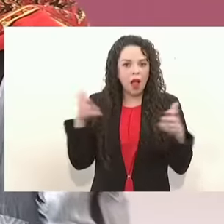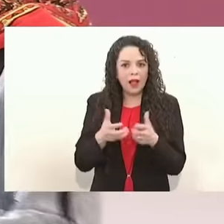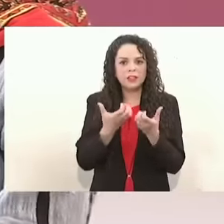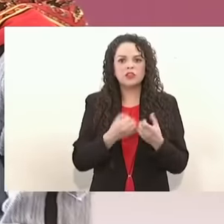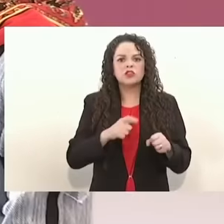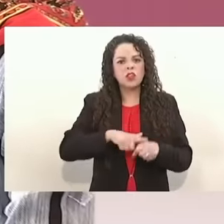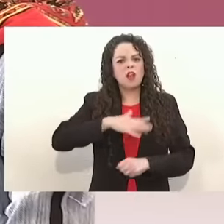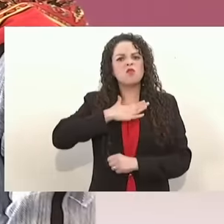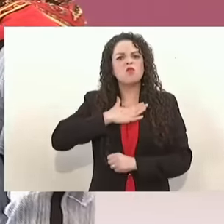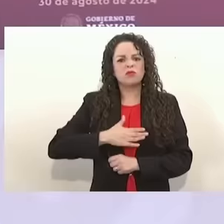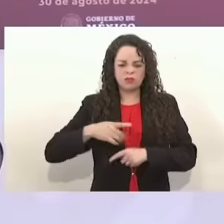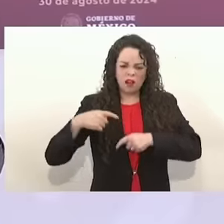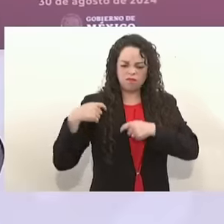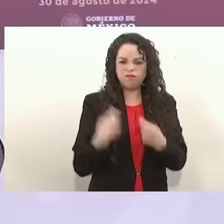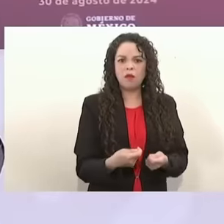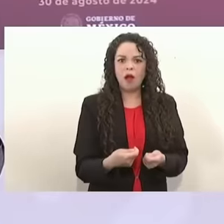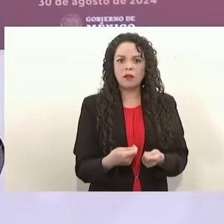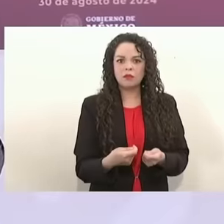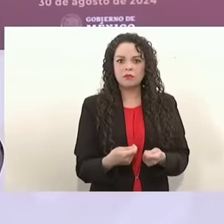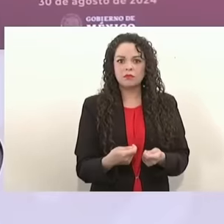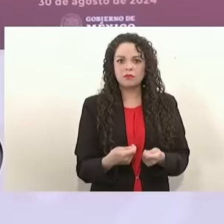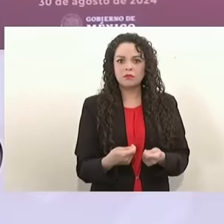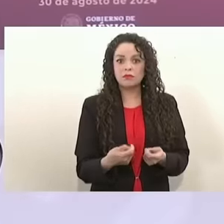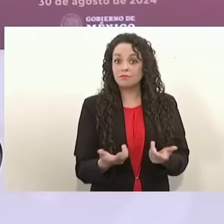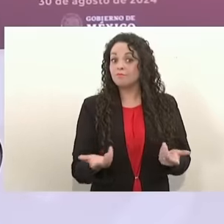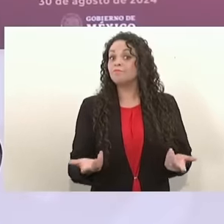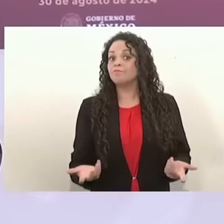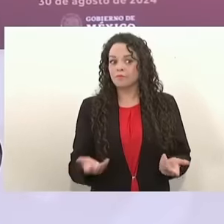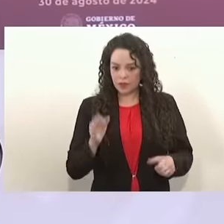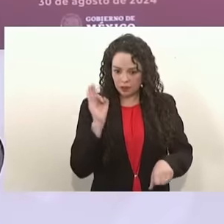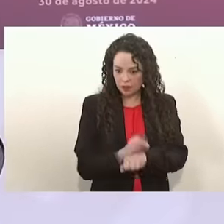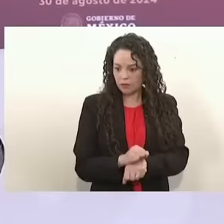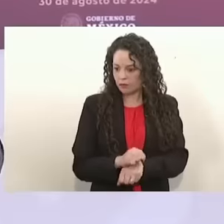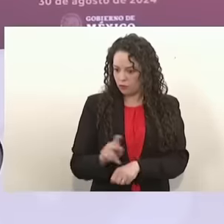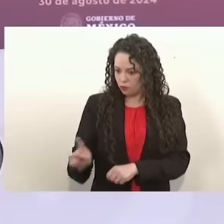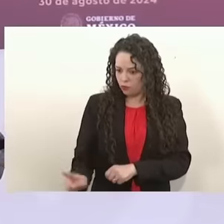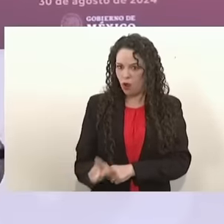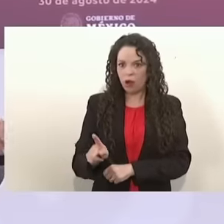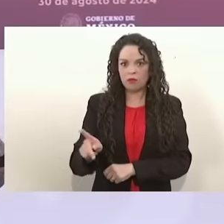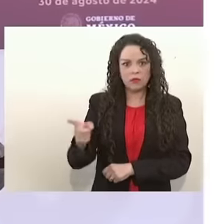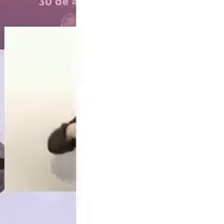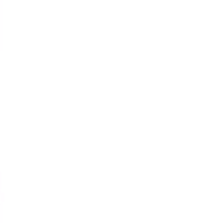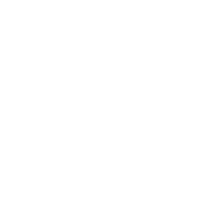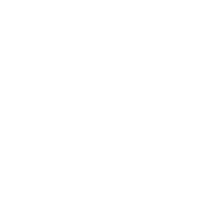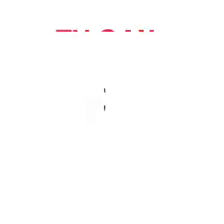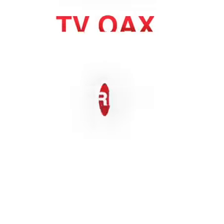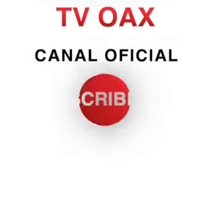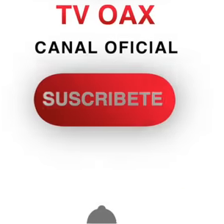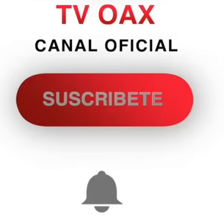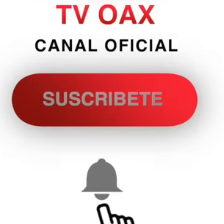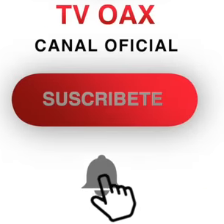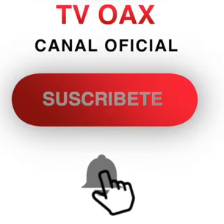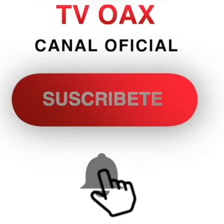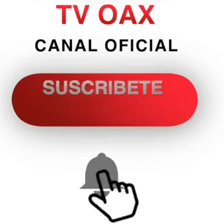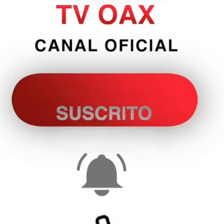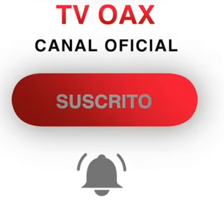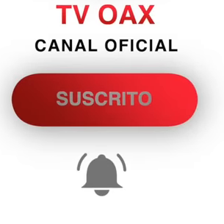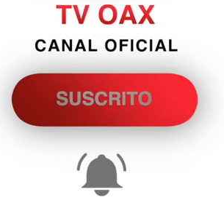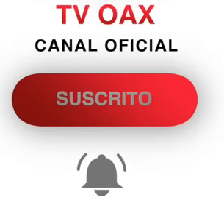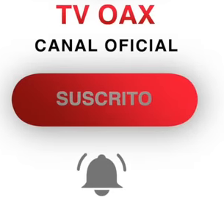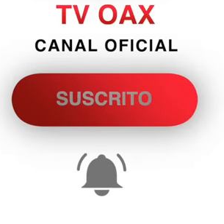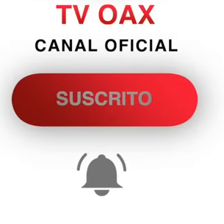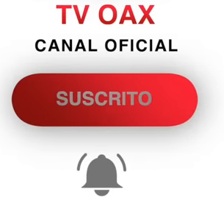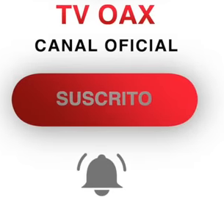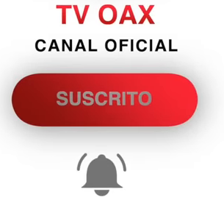Por supuesto, al Frente de Pueblos, a los compañeros de Atenco y a todos aquellos que lucharon por la defensa de